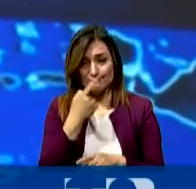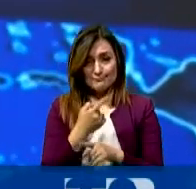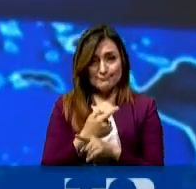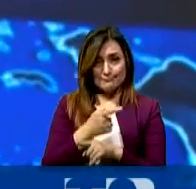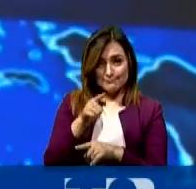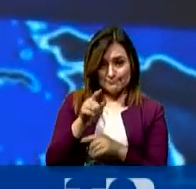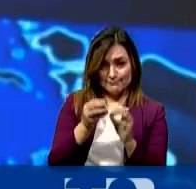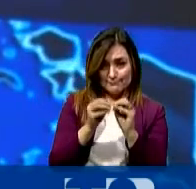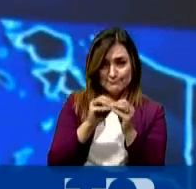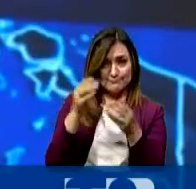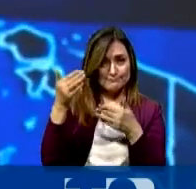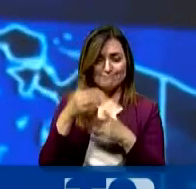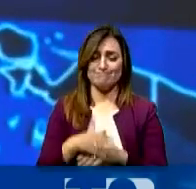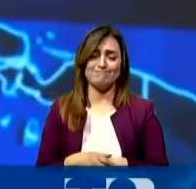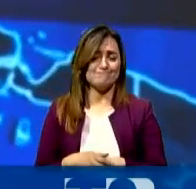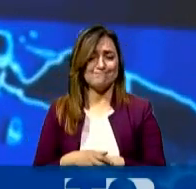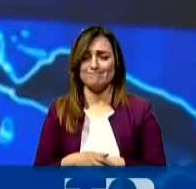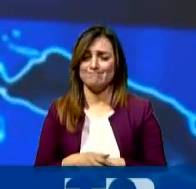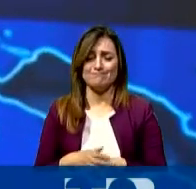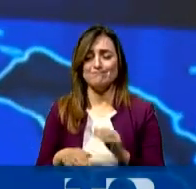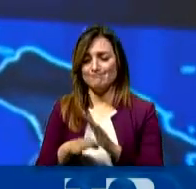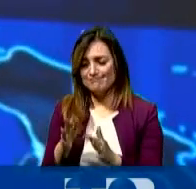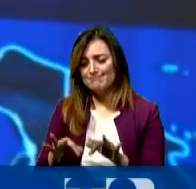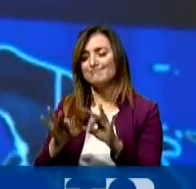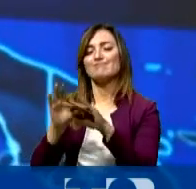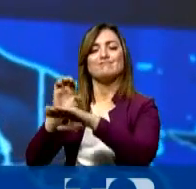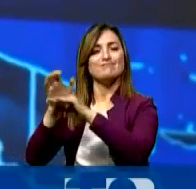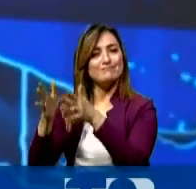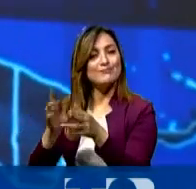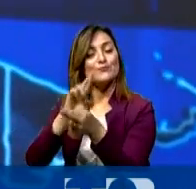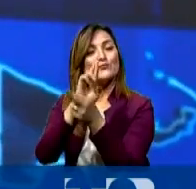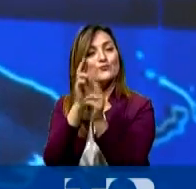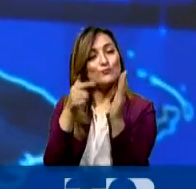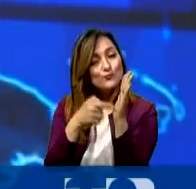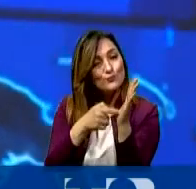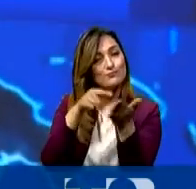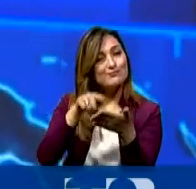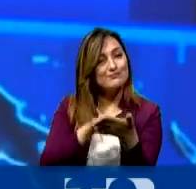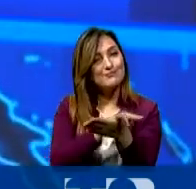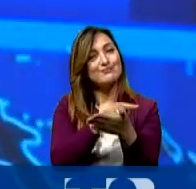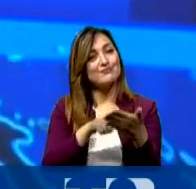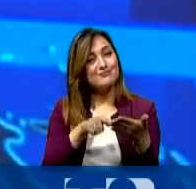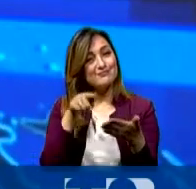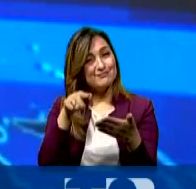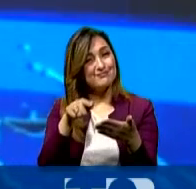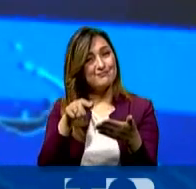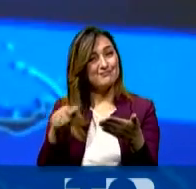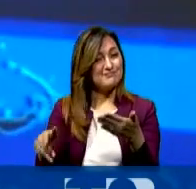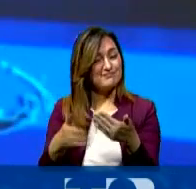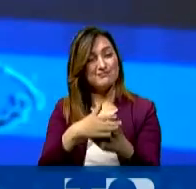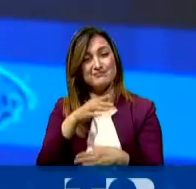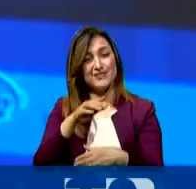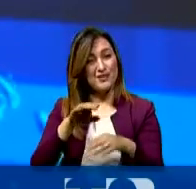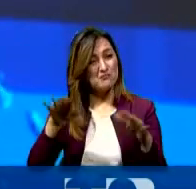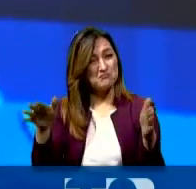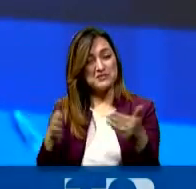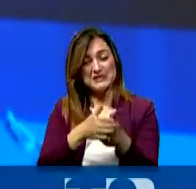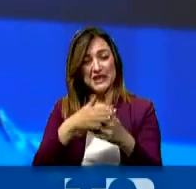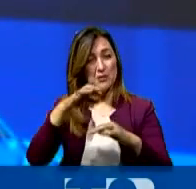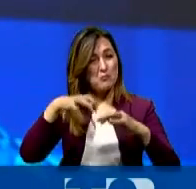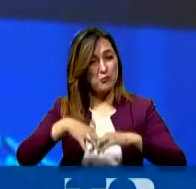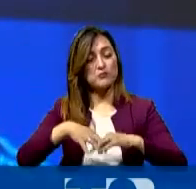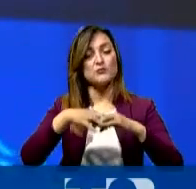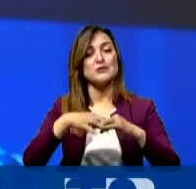la reforma tributaria si la intención es bajarse lo que va a significar es un grupo duro golpe a la estabilidad fiscal